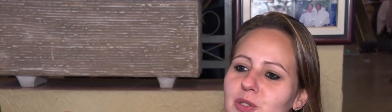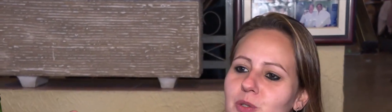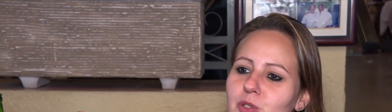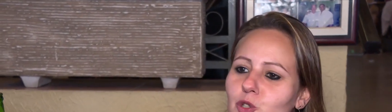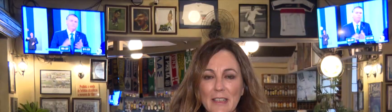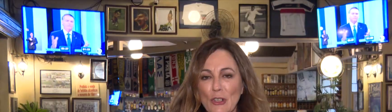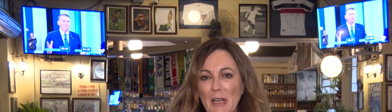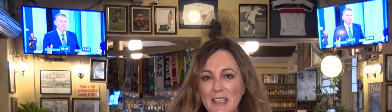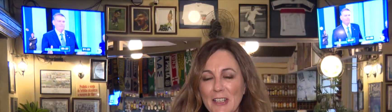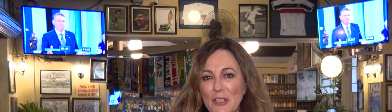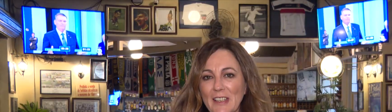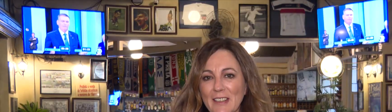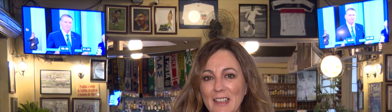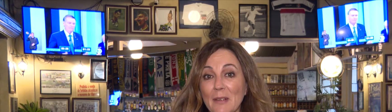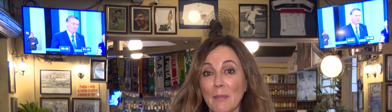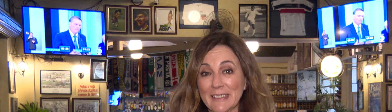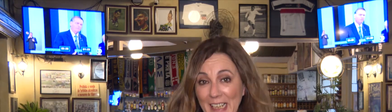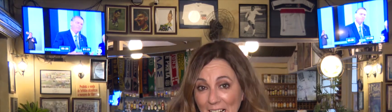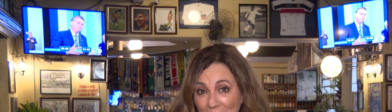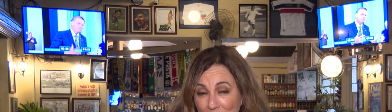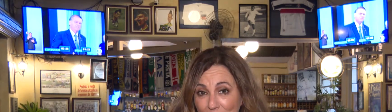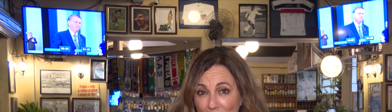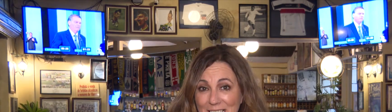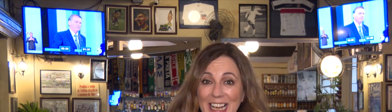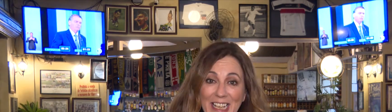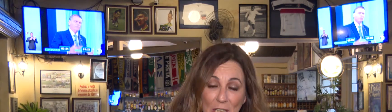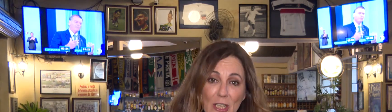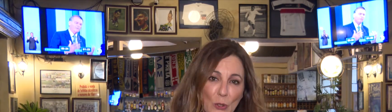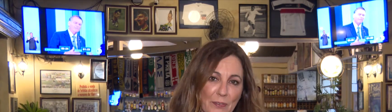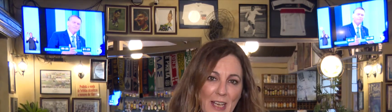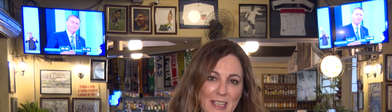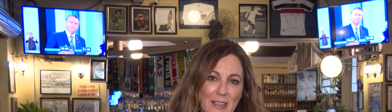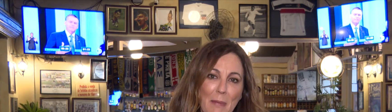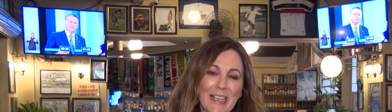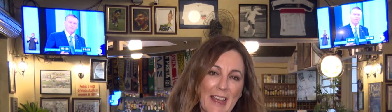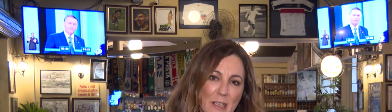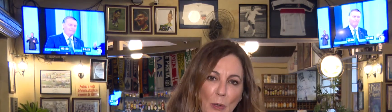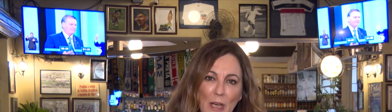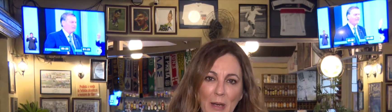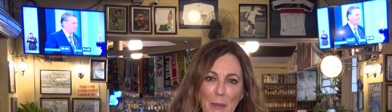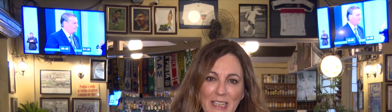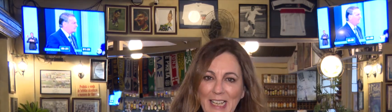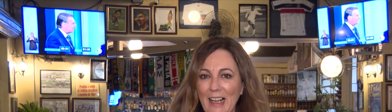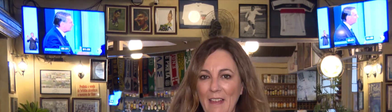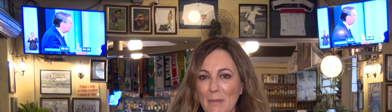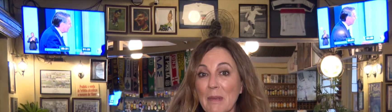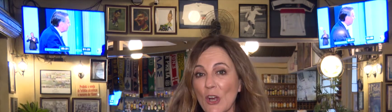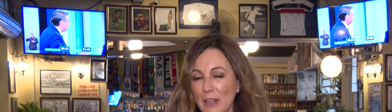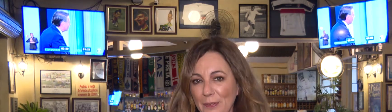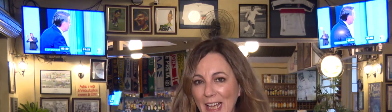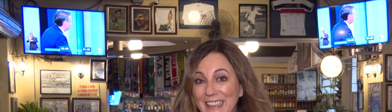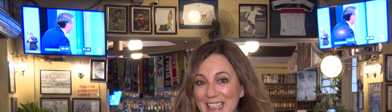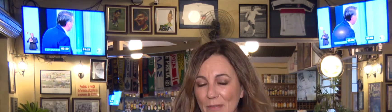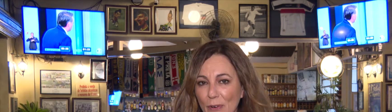un solo partido. Los brasileños intentan mantener la calma ante unas elecciones cruciales marcadas por una campaña cargada de